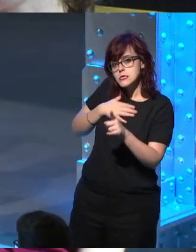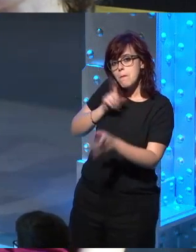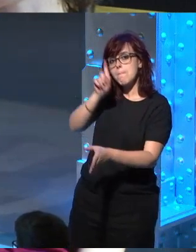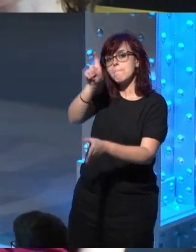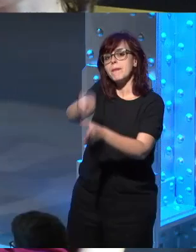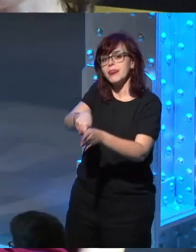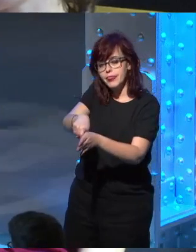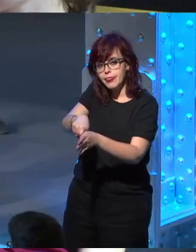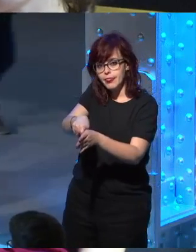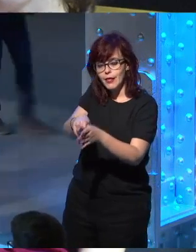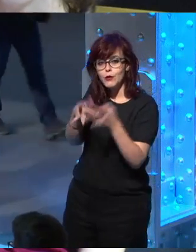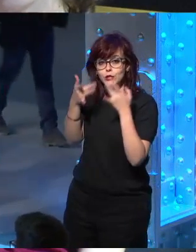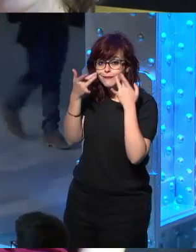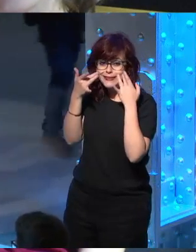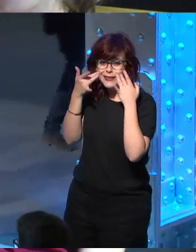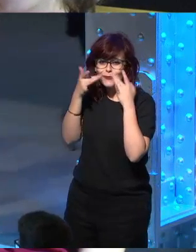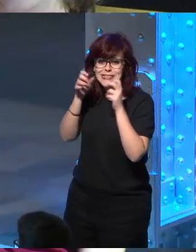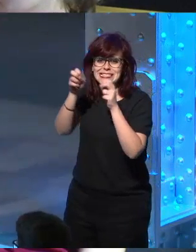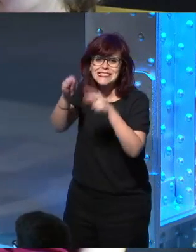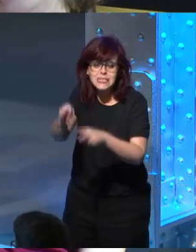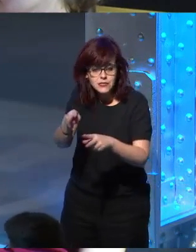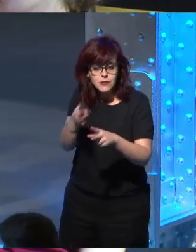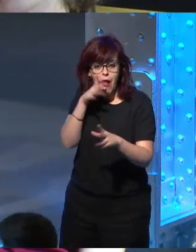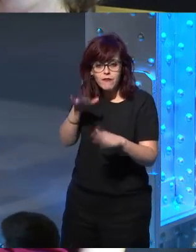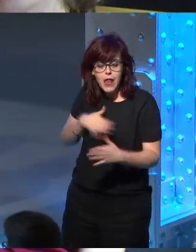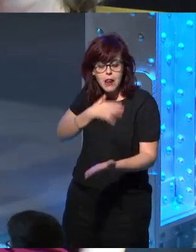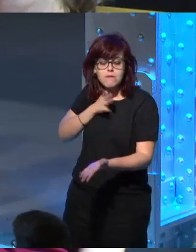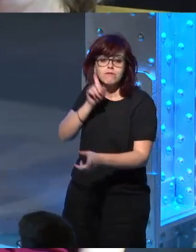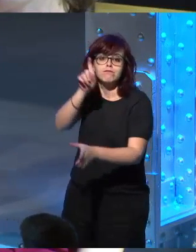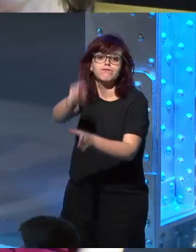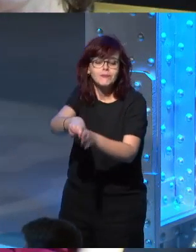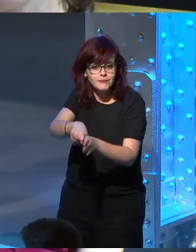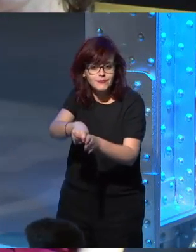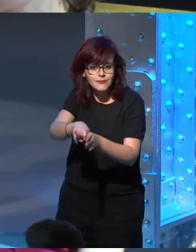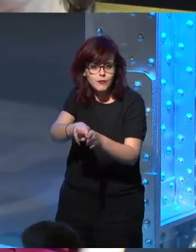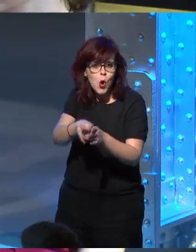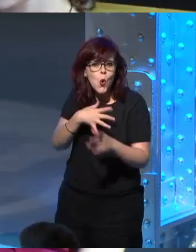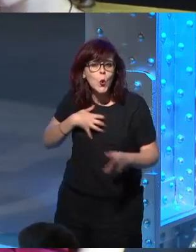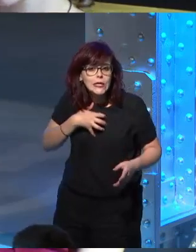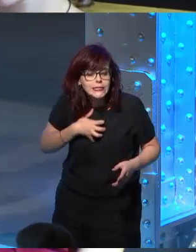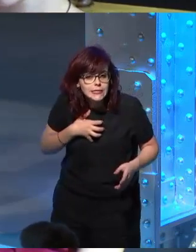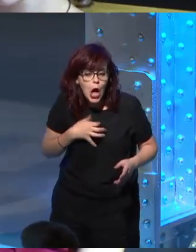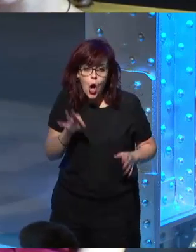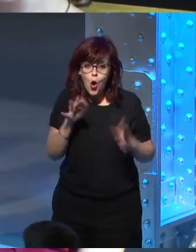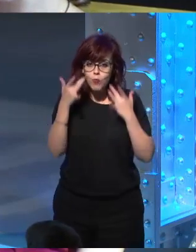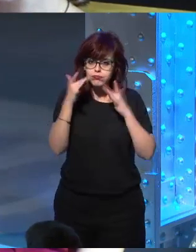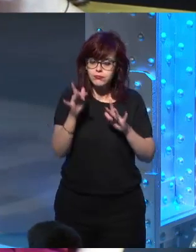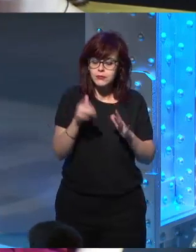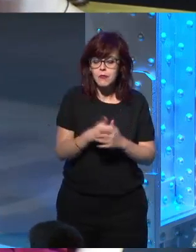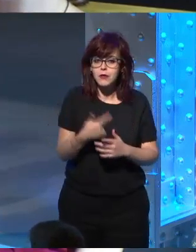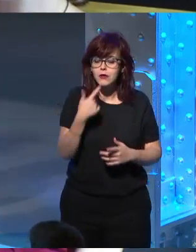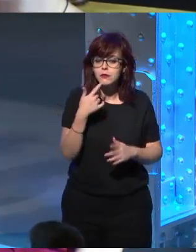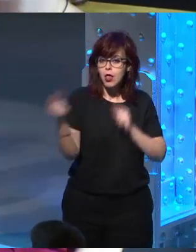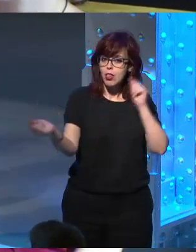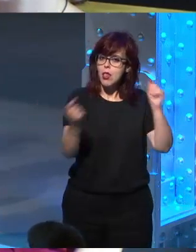cierta subjetividad o es difícil mantener esa objetividad? Yo querría saber vuestra opinión, la de todos. Pues la de todos y que además pueden entrar